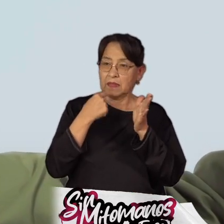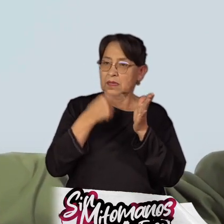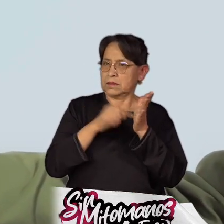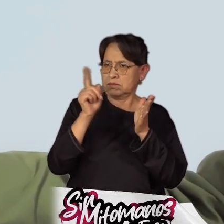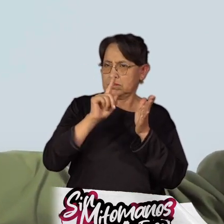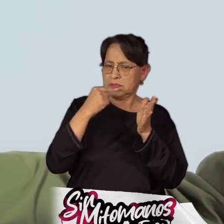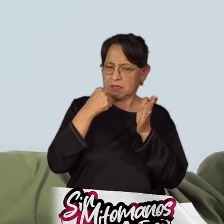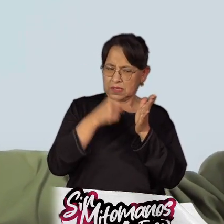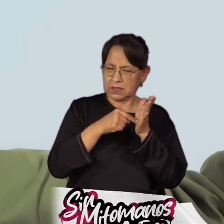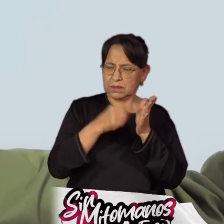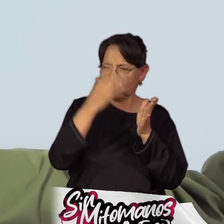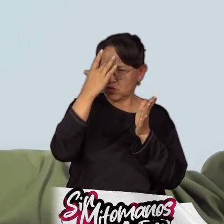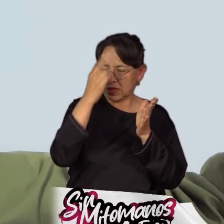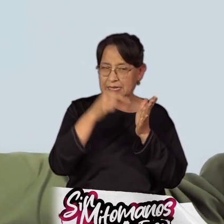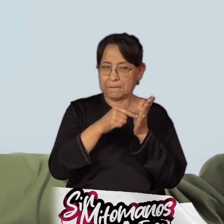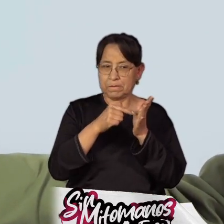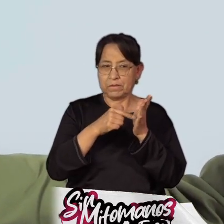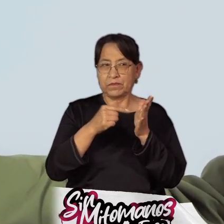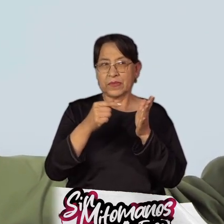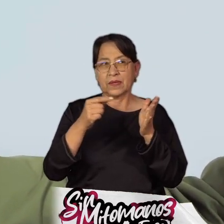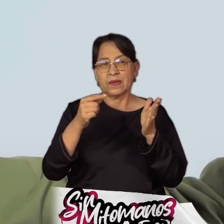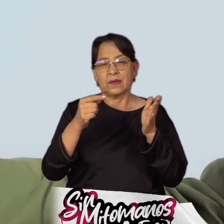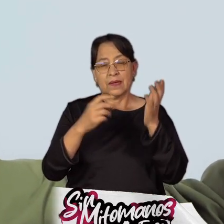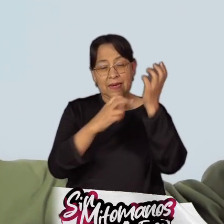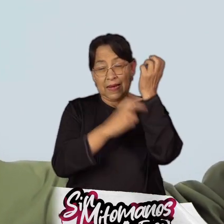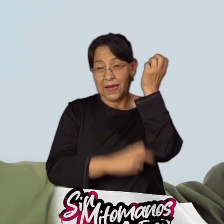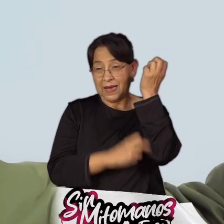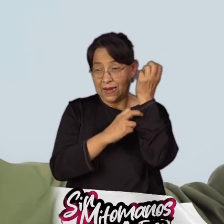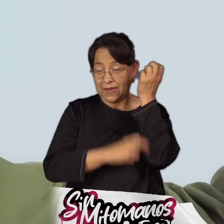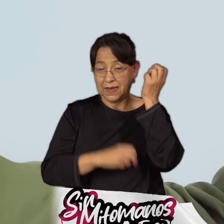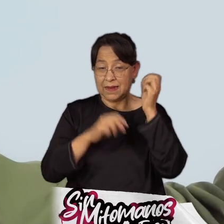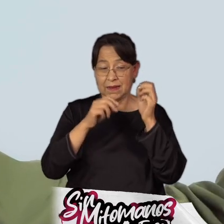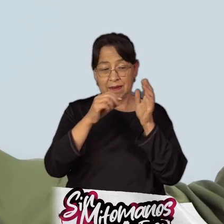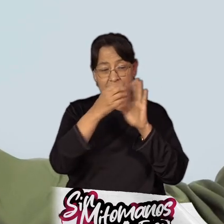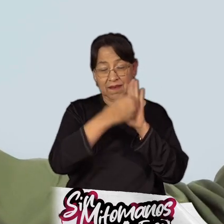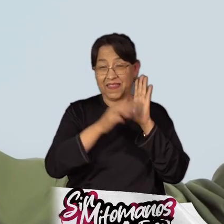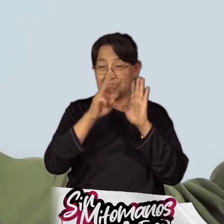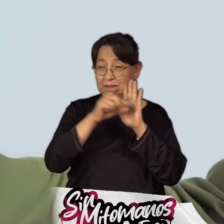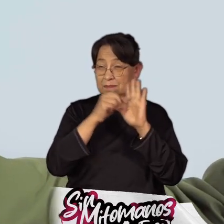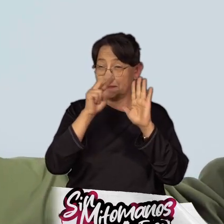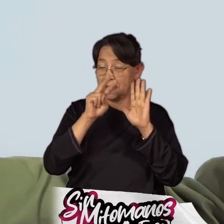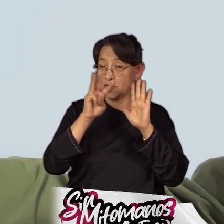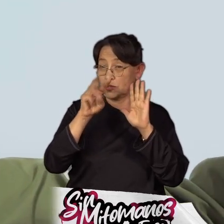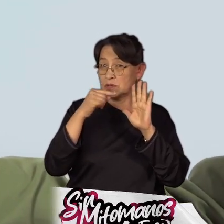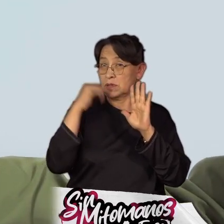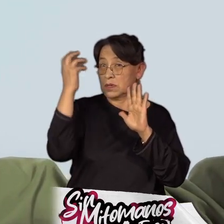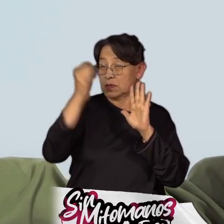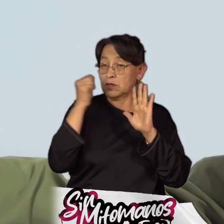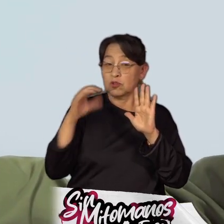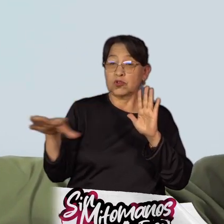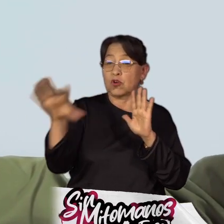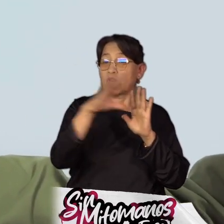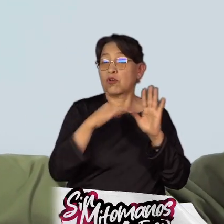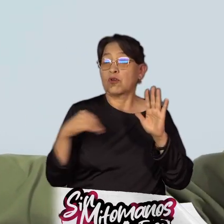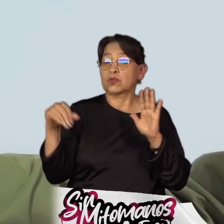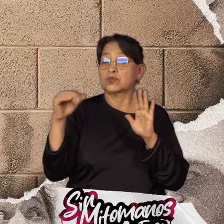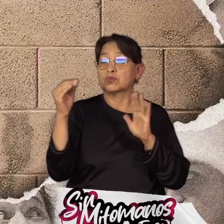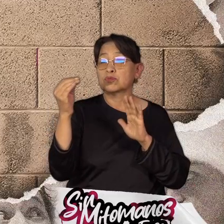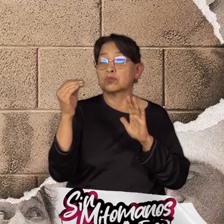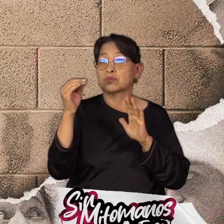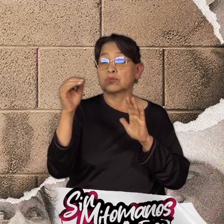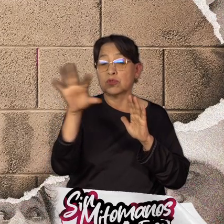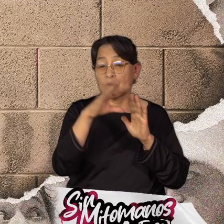no, por el hecho de que en Gálatas 3:28, si no estoy mal, dice que en Cristo Jesús todos somos